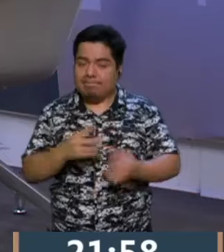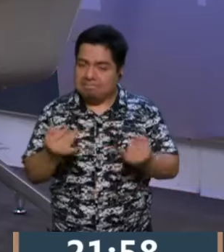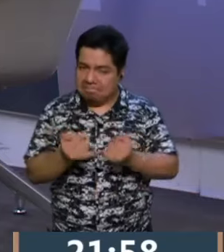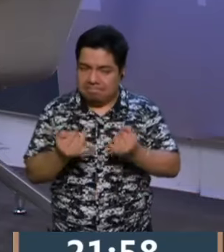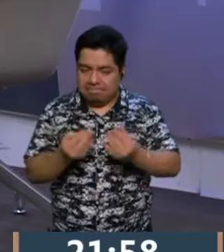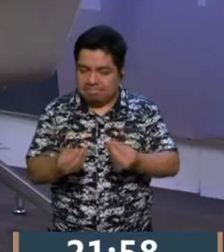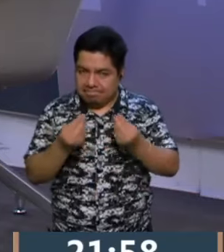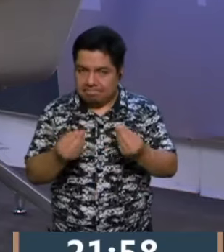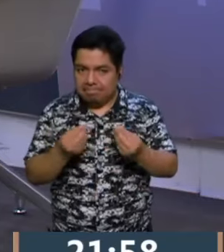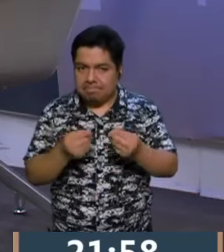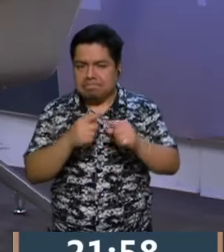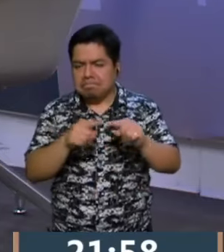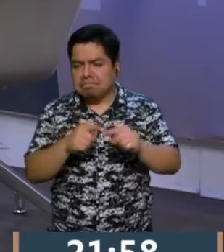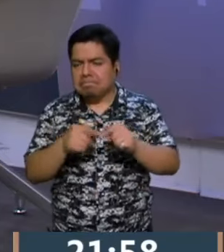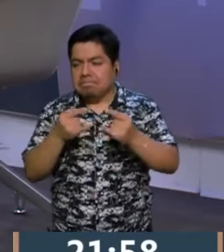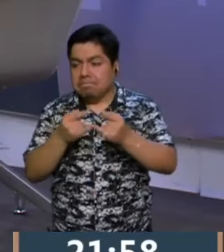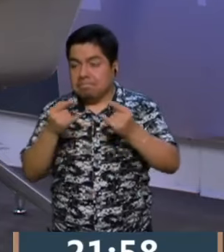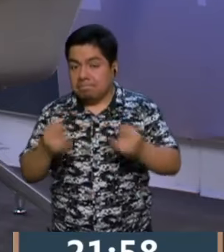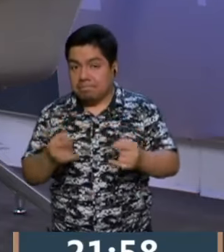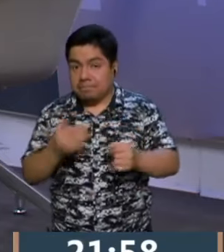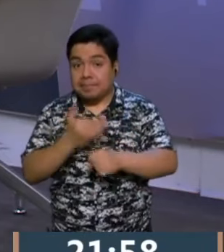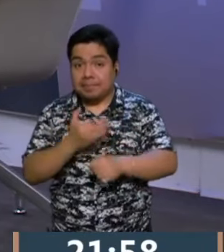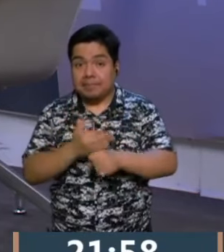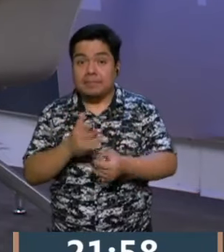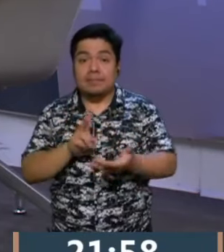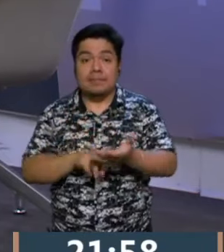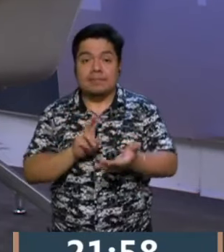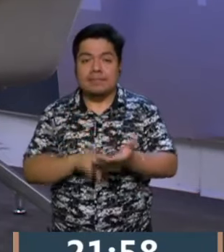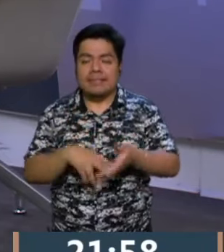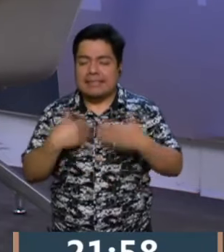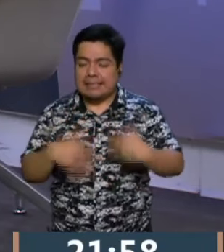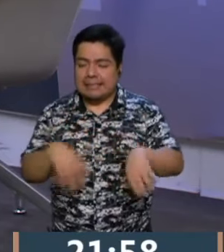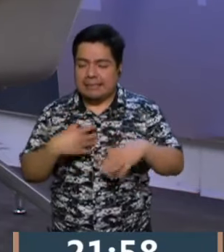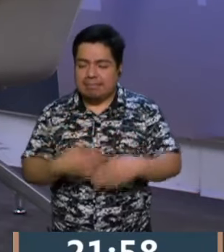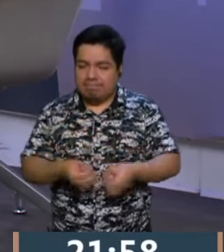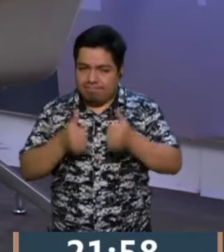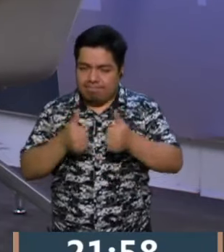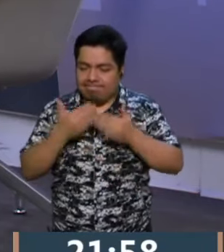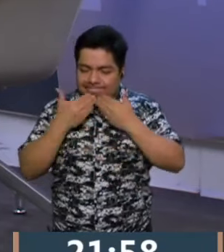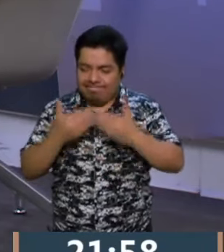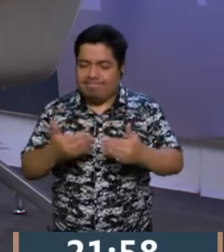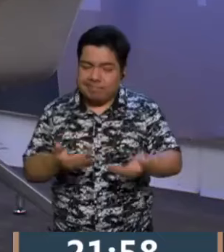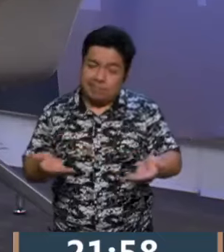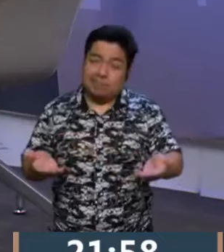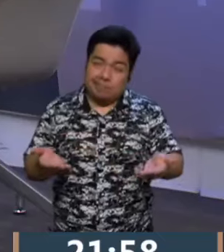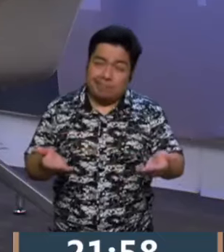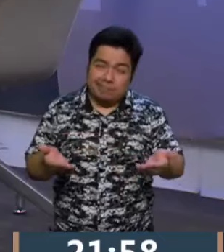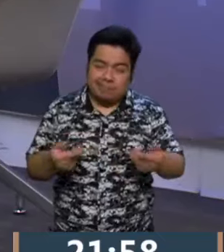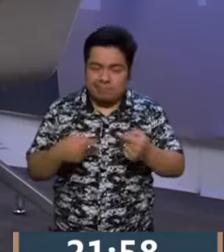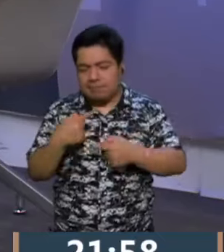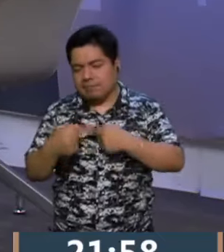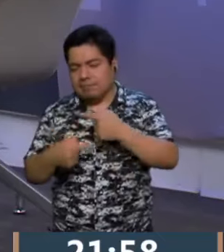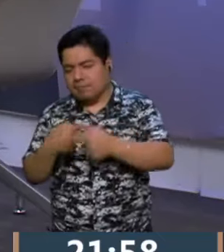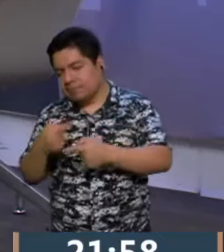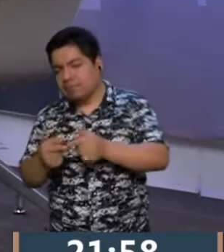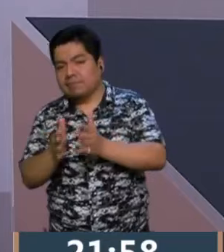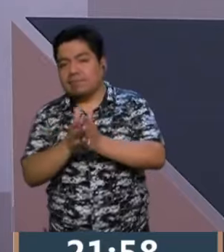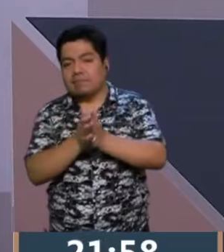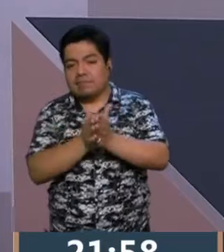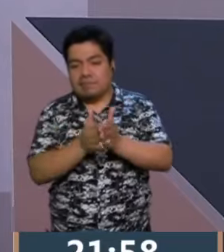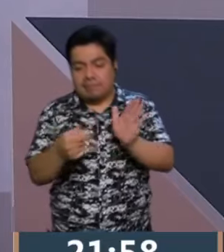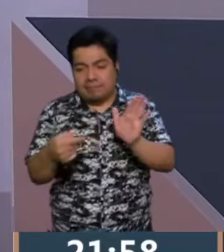mexicano documental, que en estos momentos vive un gran momento, ¿no? Hay que decirlo, pero vamos al contenido del libro, ¿no? Y